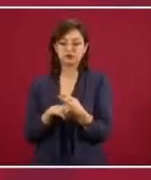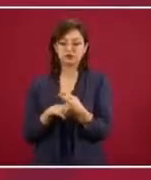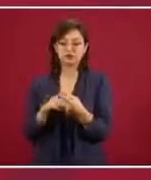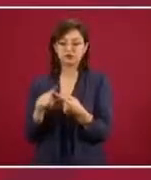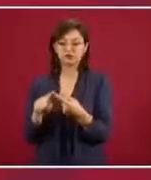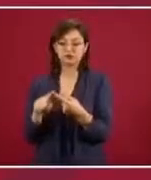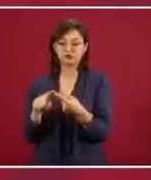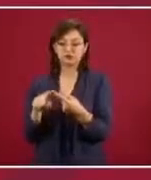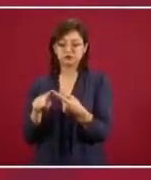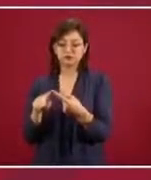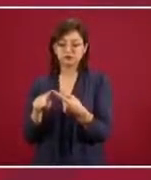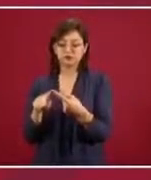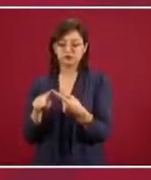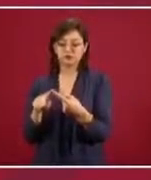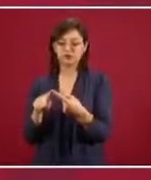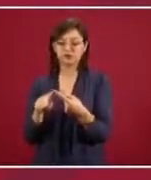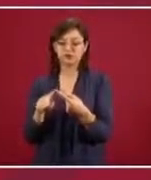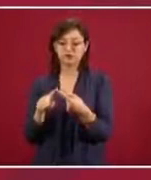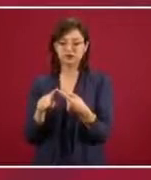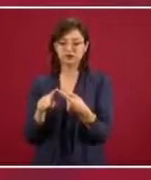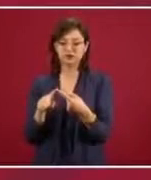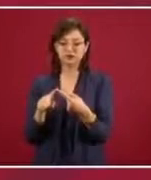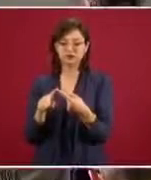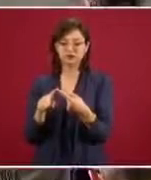el que